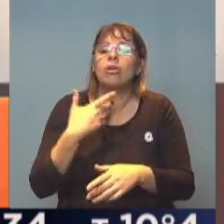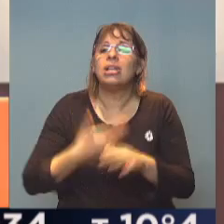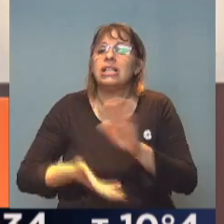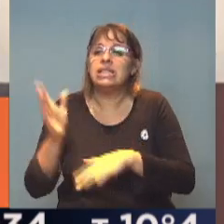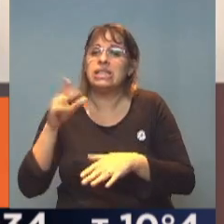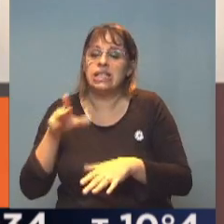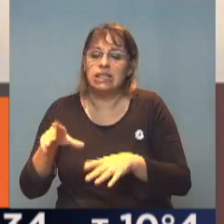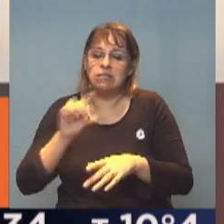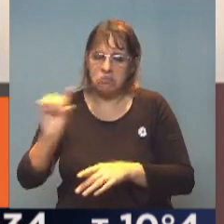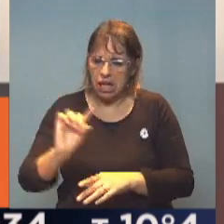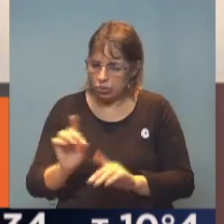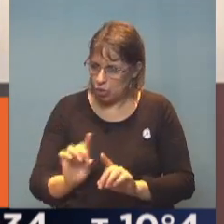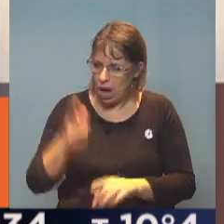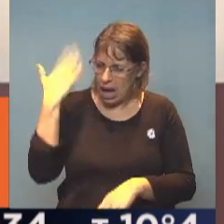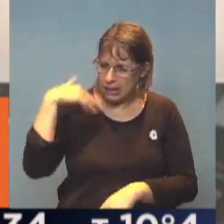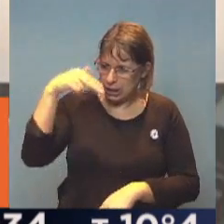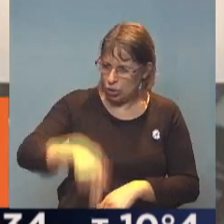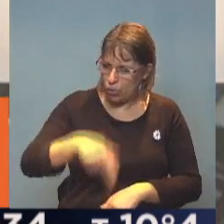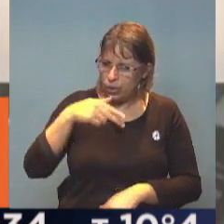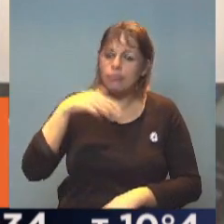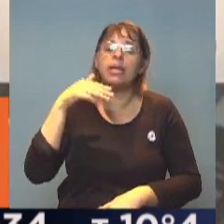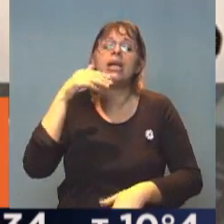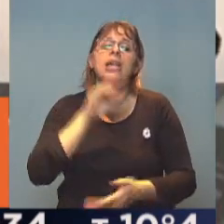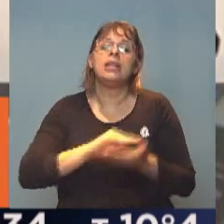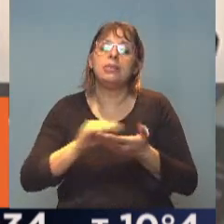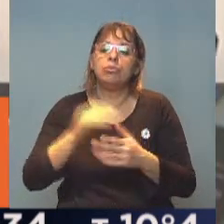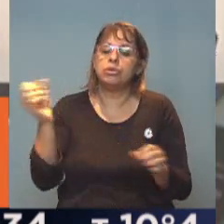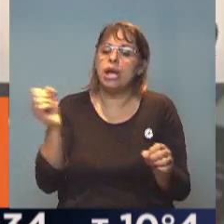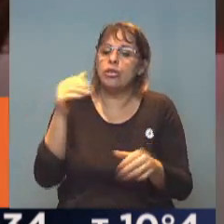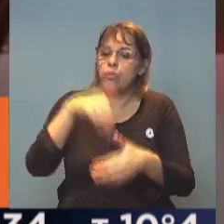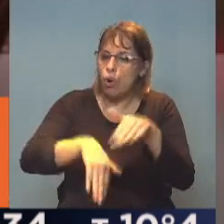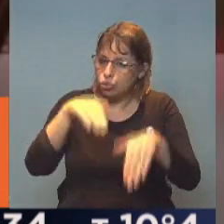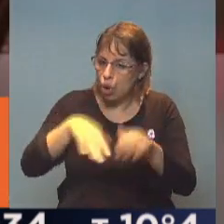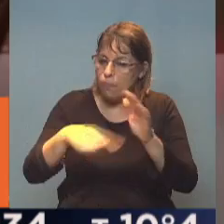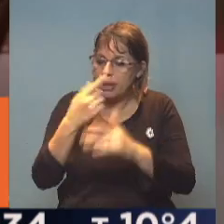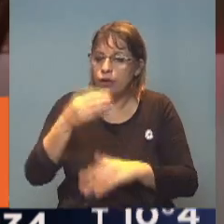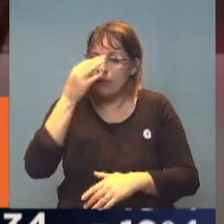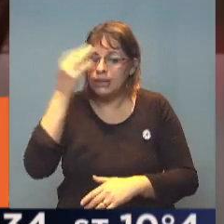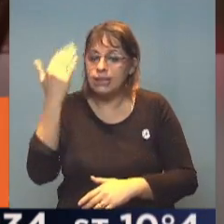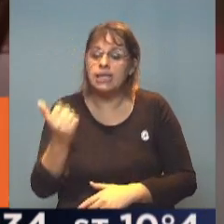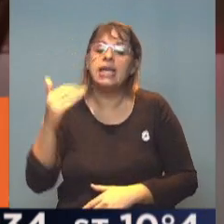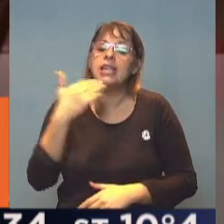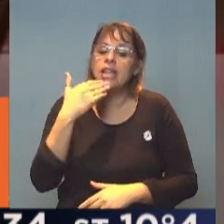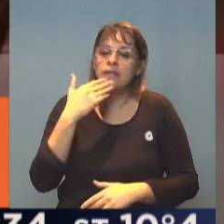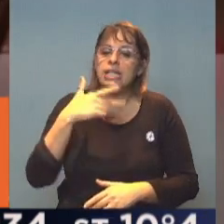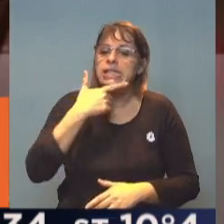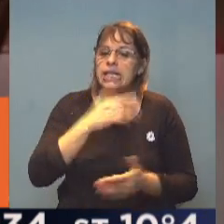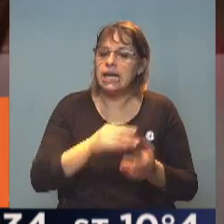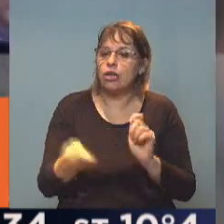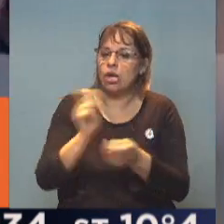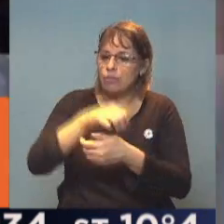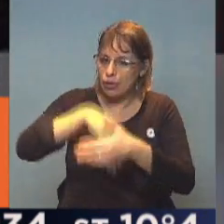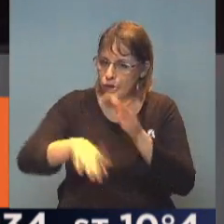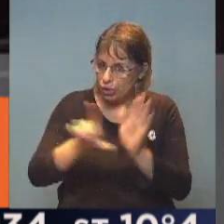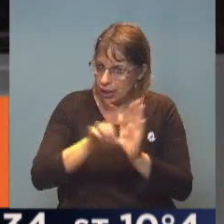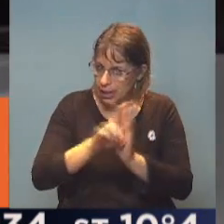se había votado en noviembre en diputados pero el pasado 26 de abril el senado introdujo cambios para acotar